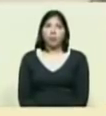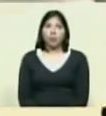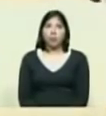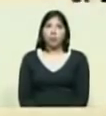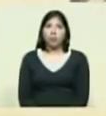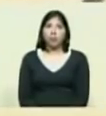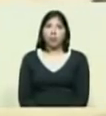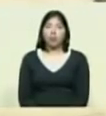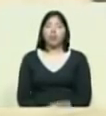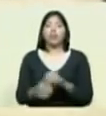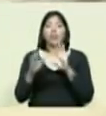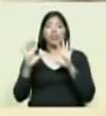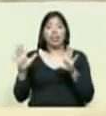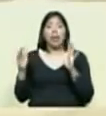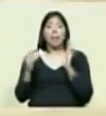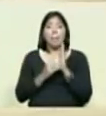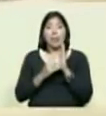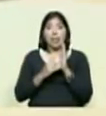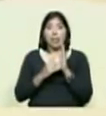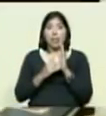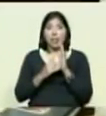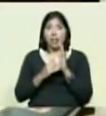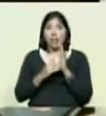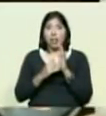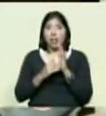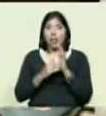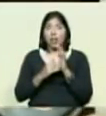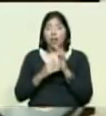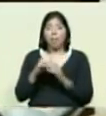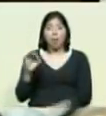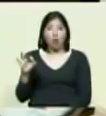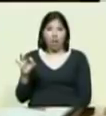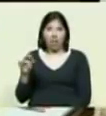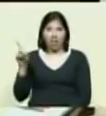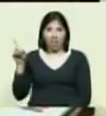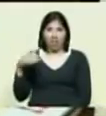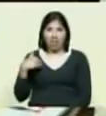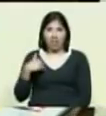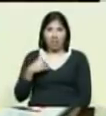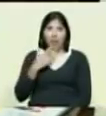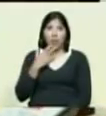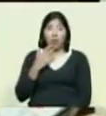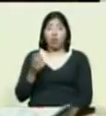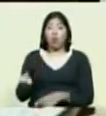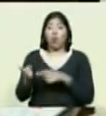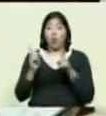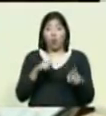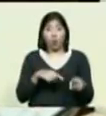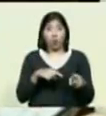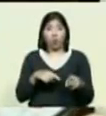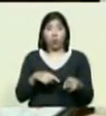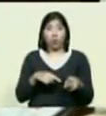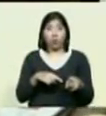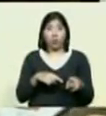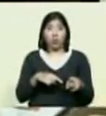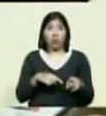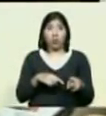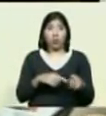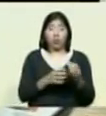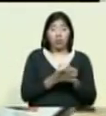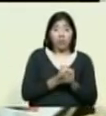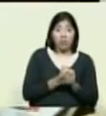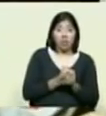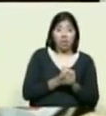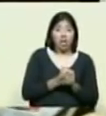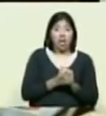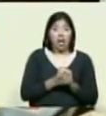sueldo de 10 mil pesos. Y entonces a veces tienes que buscarte otra persona, otro venezolano, para alquilar entre los dos. Entonces, bueno, les queda la